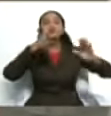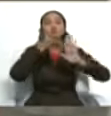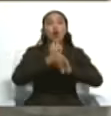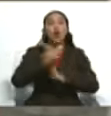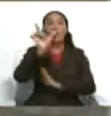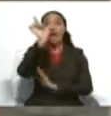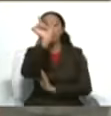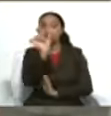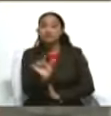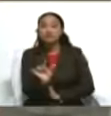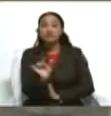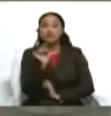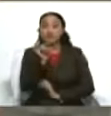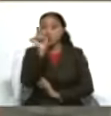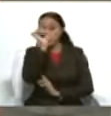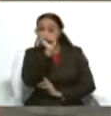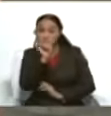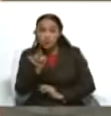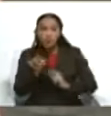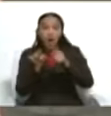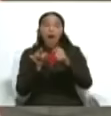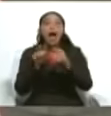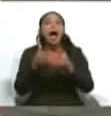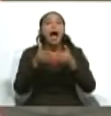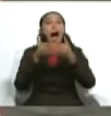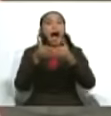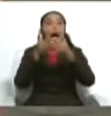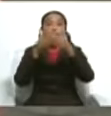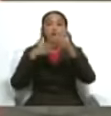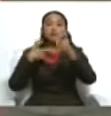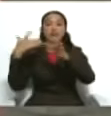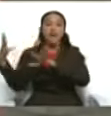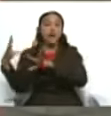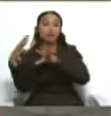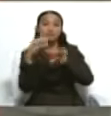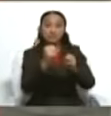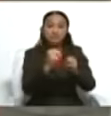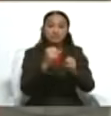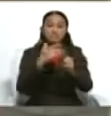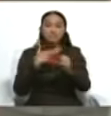pues involucrarse de manera irresponsable,